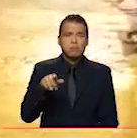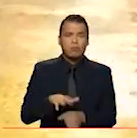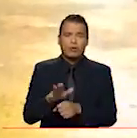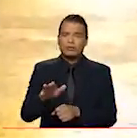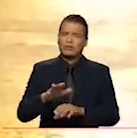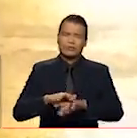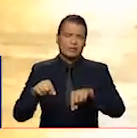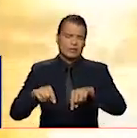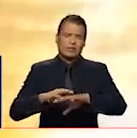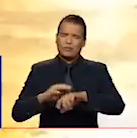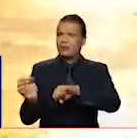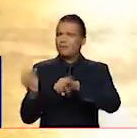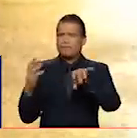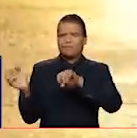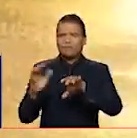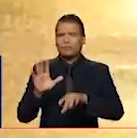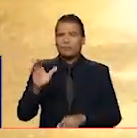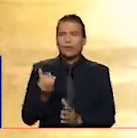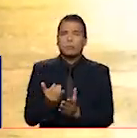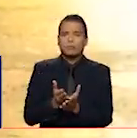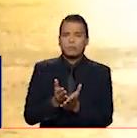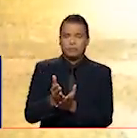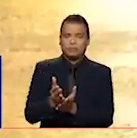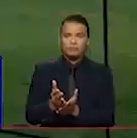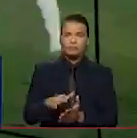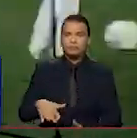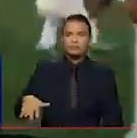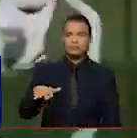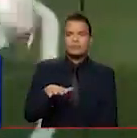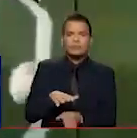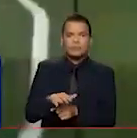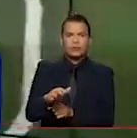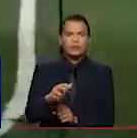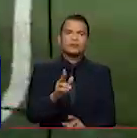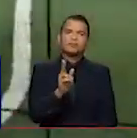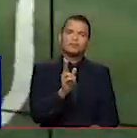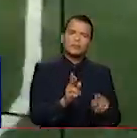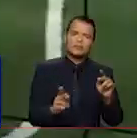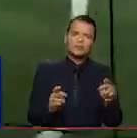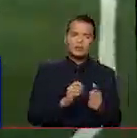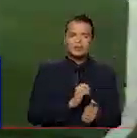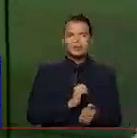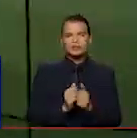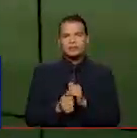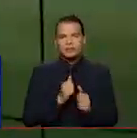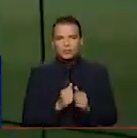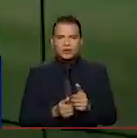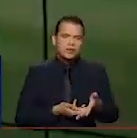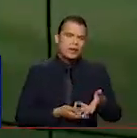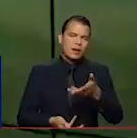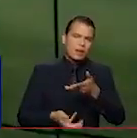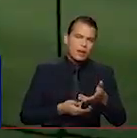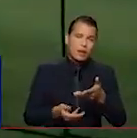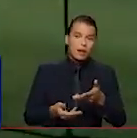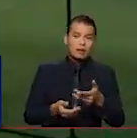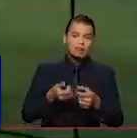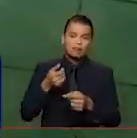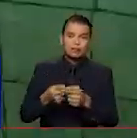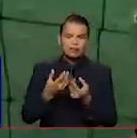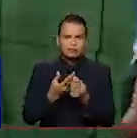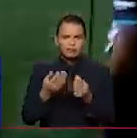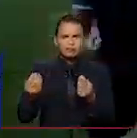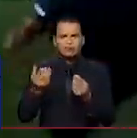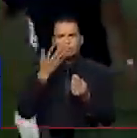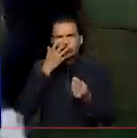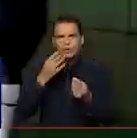En los barrios de Bajamar del distrito portuario se juega a través del deporte el honor de hombres y mujeres que integran ambas fracciones de la local